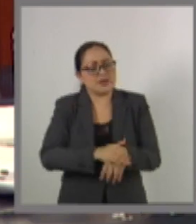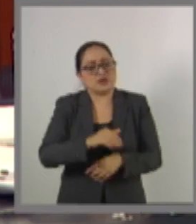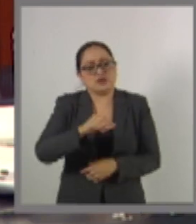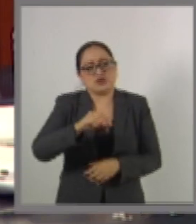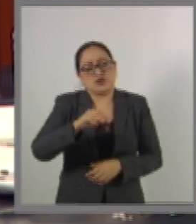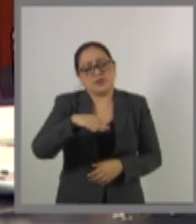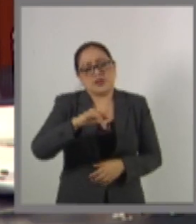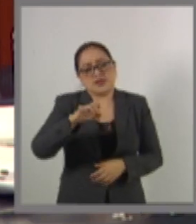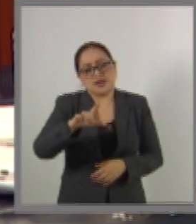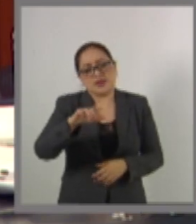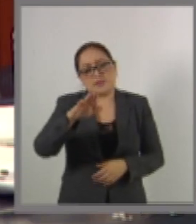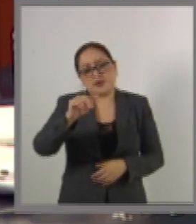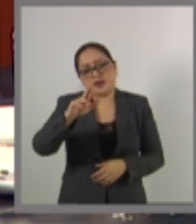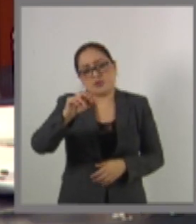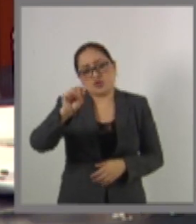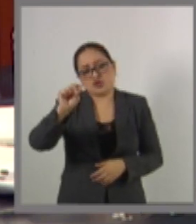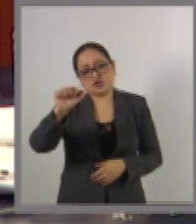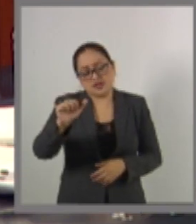Barbosa,